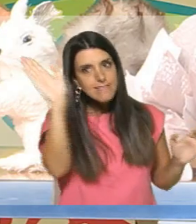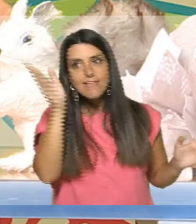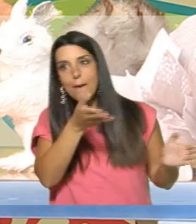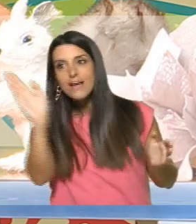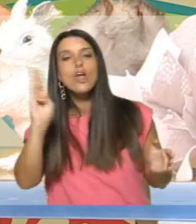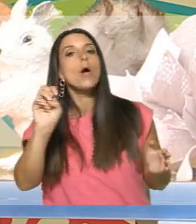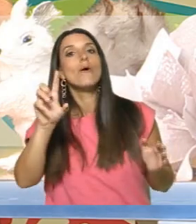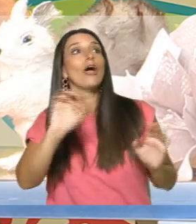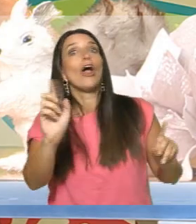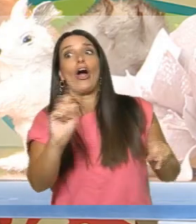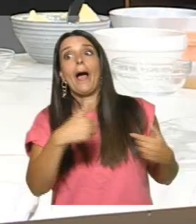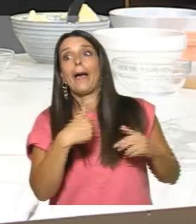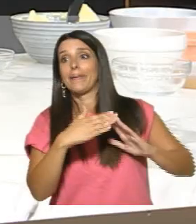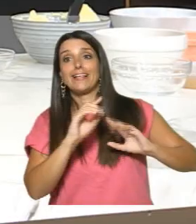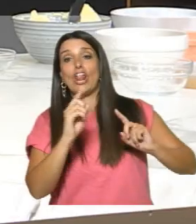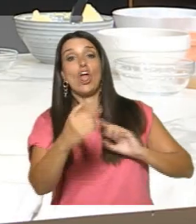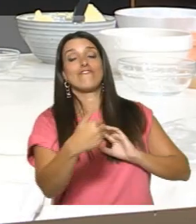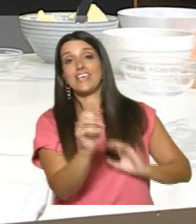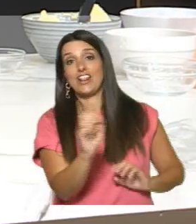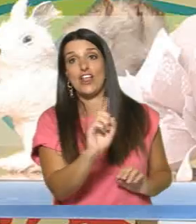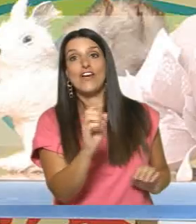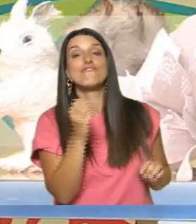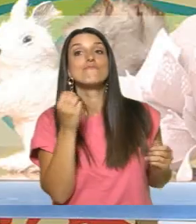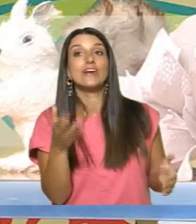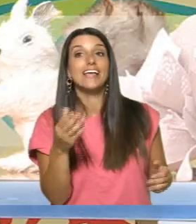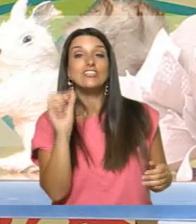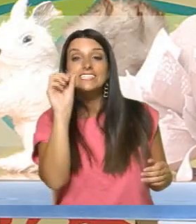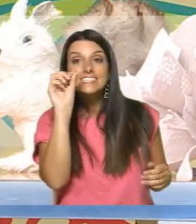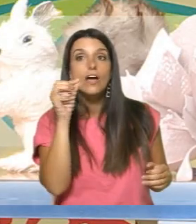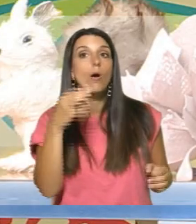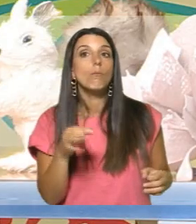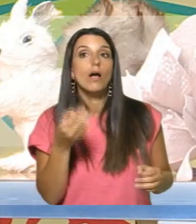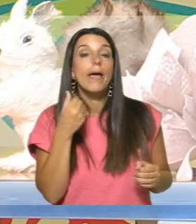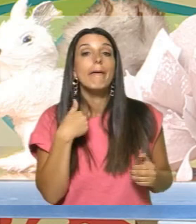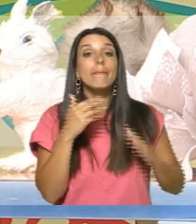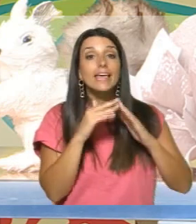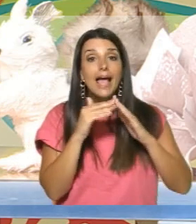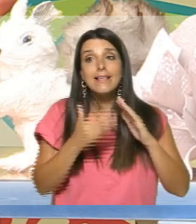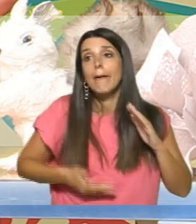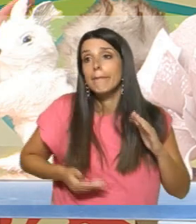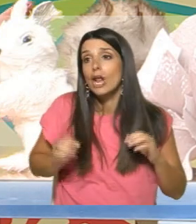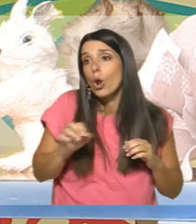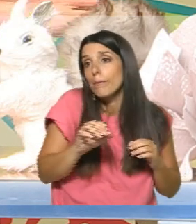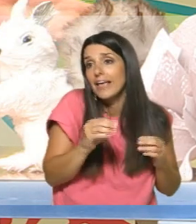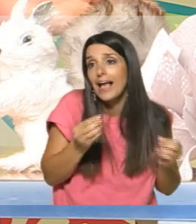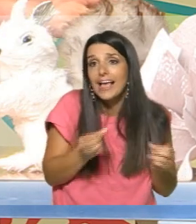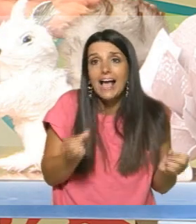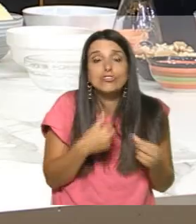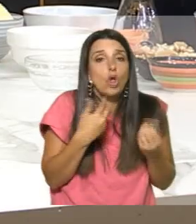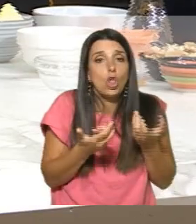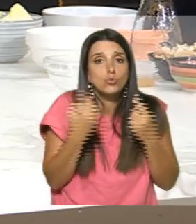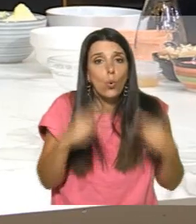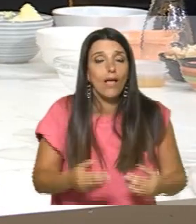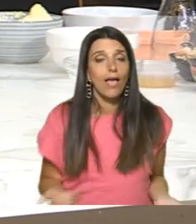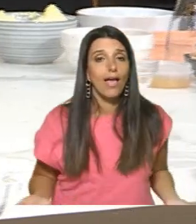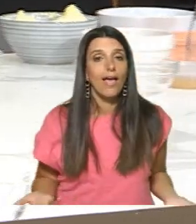No, okay. No, no, de verdad, pero aparte es porque tremenda. Imagínate, la pobre hormiga, mi casa se muere de hambre, no sé qué hace ahí. Está confundida. ¿Alguna